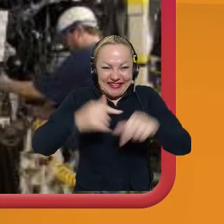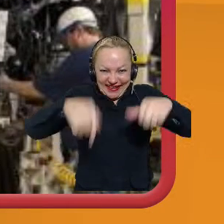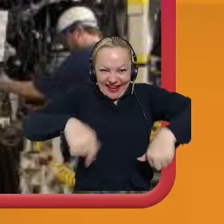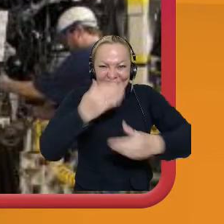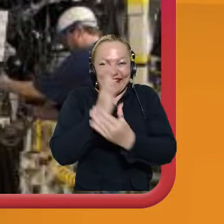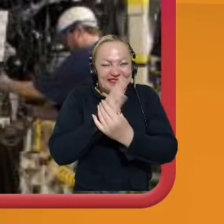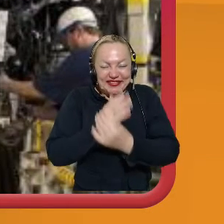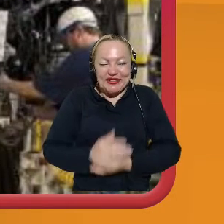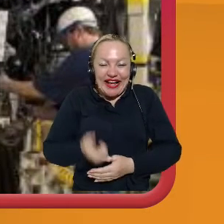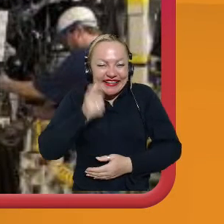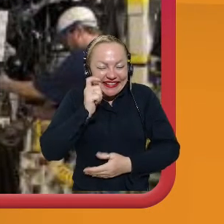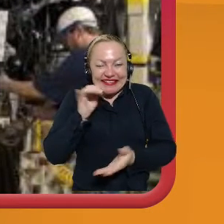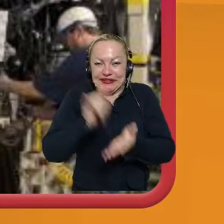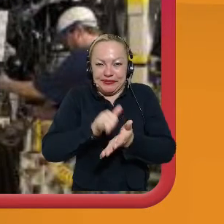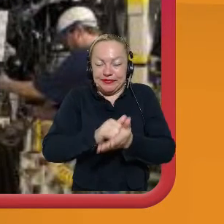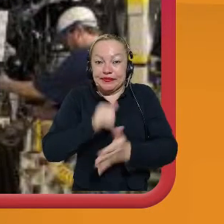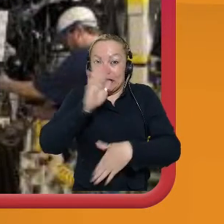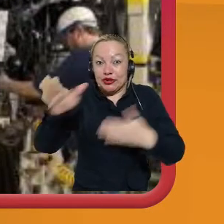Caldas,